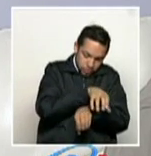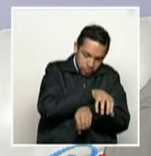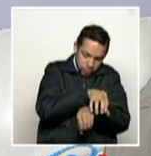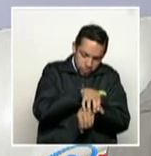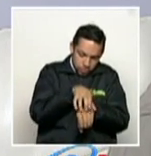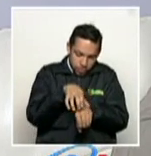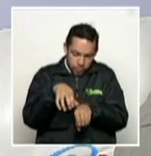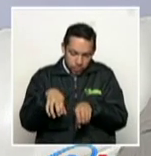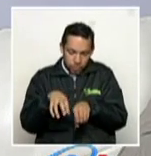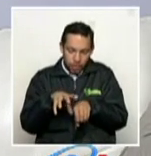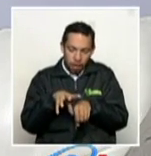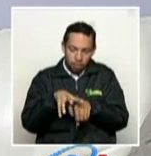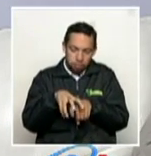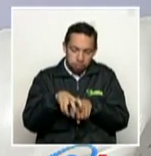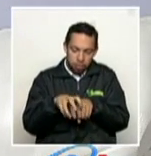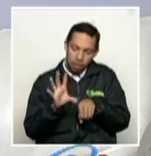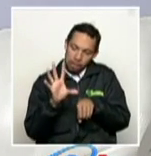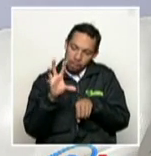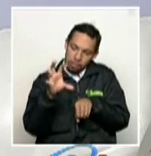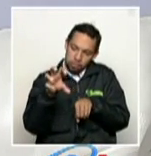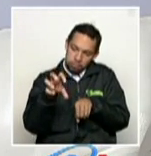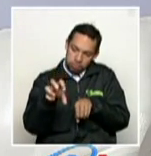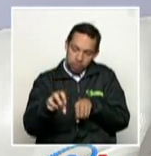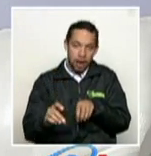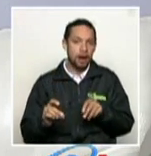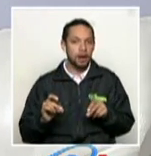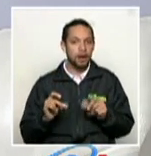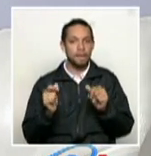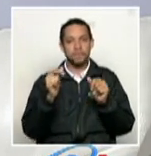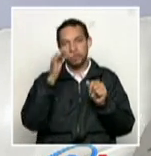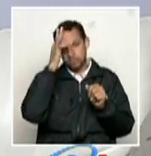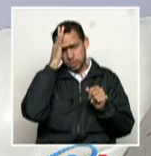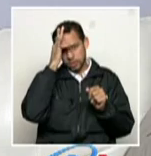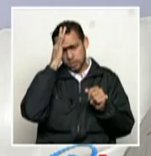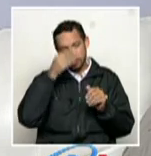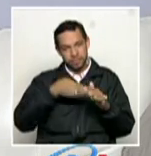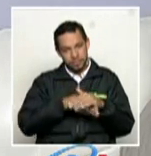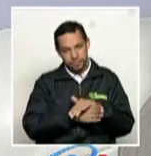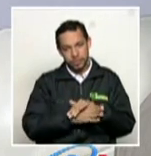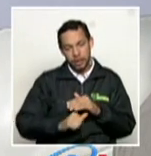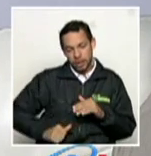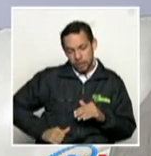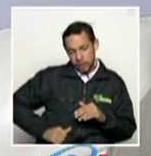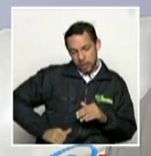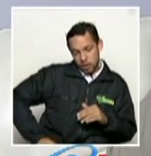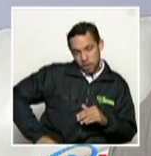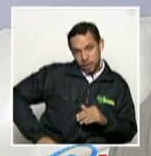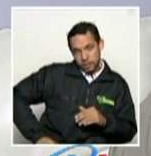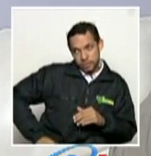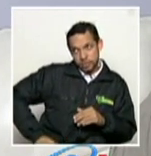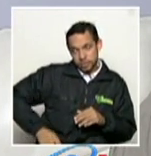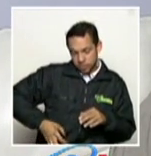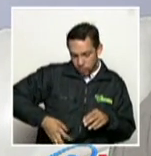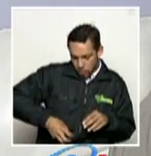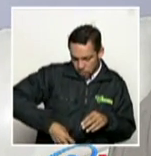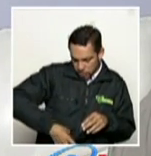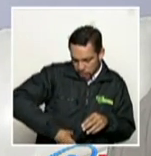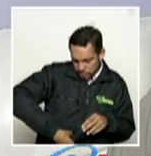necrosó. Si esta señora no hubiera corrido con ella y no lo hubieran hecho la cirugía para cortarle este pedazo de